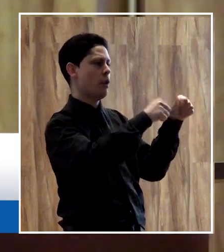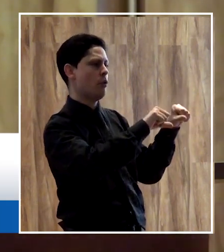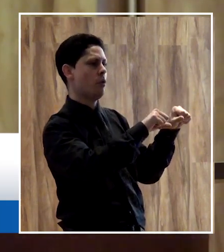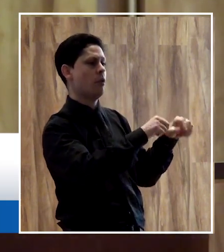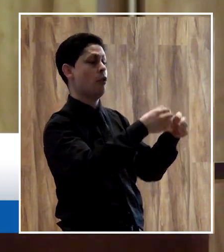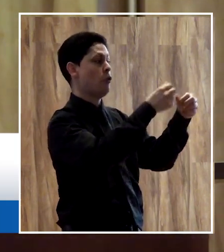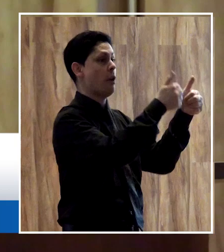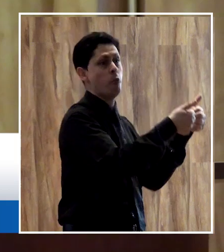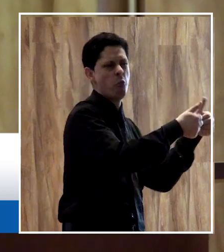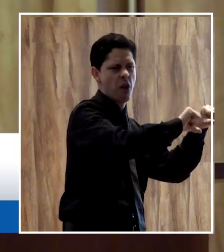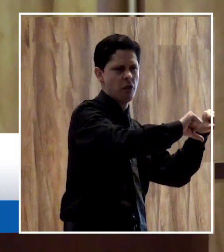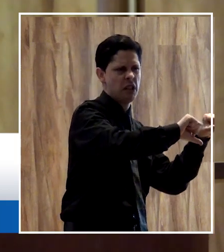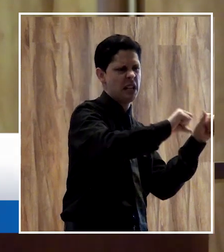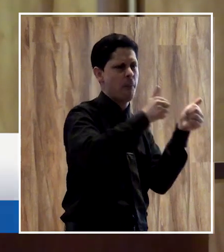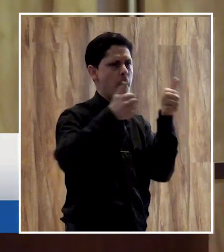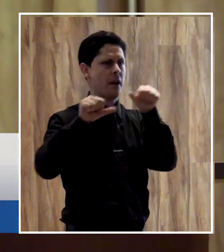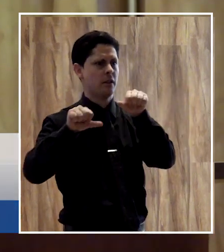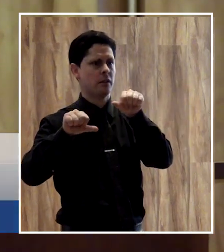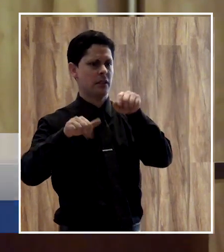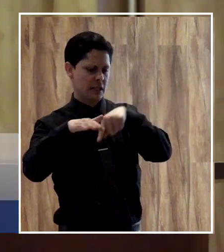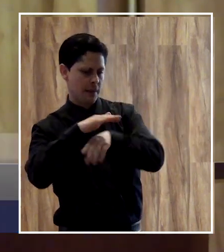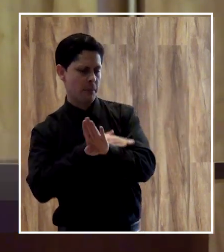profesores como los que se forman en estas casas.